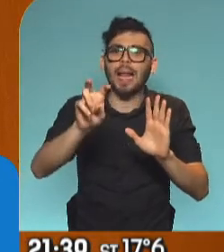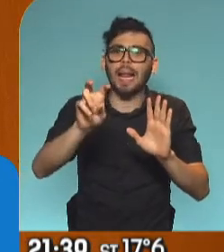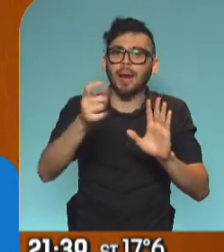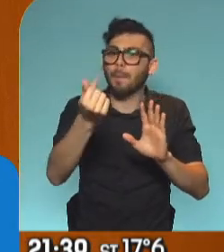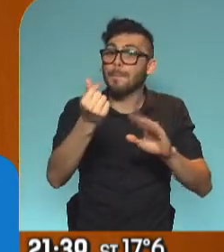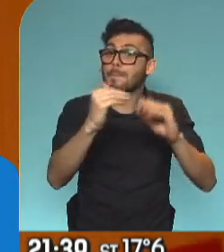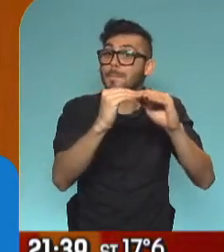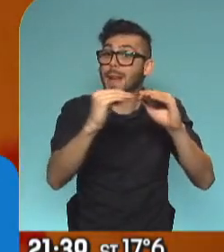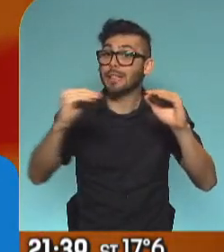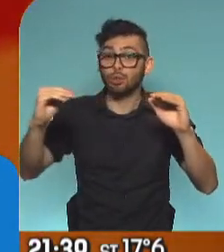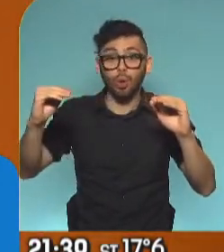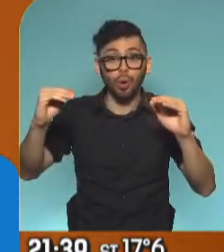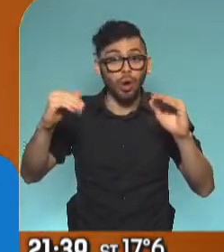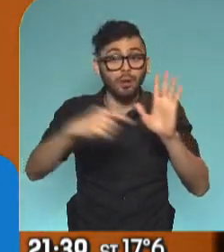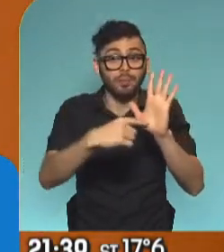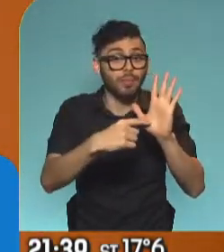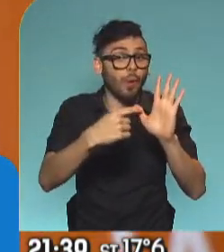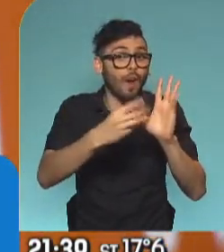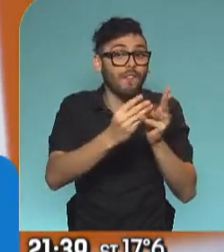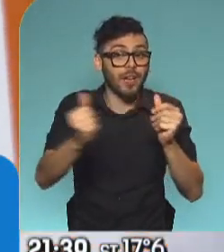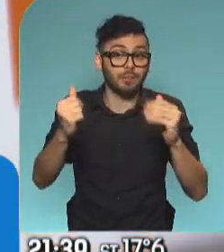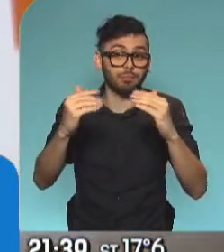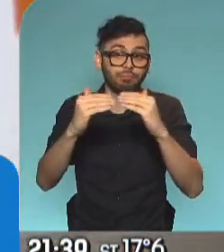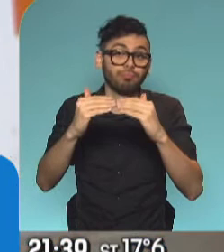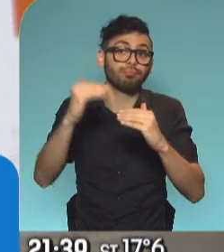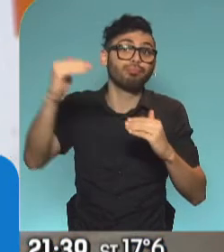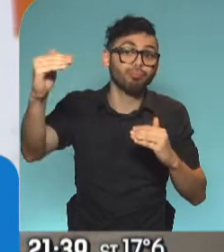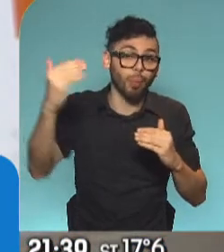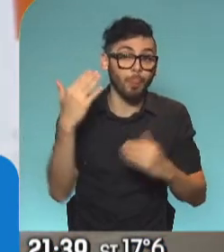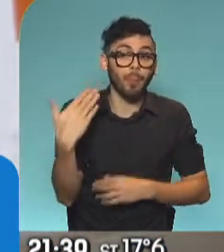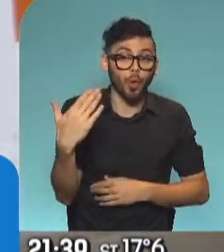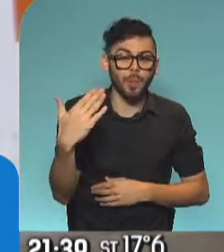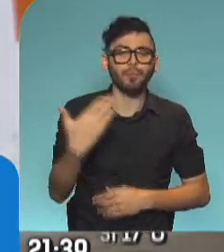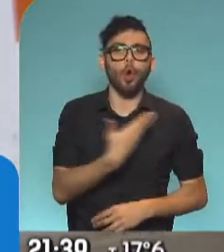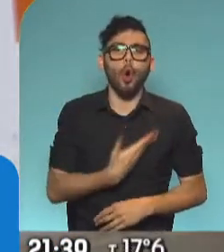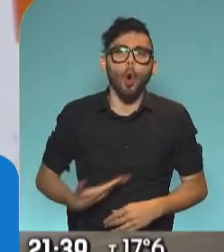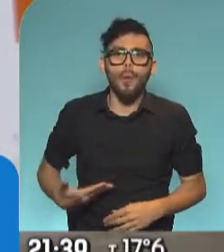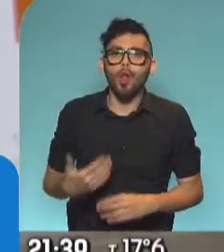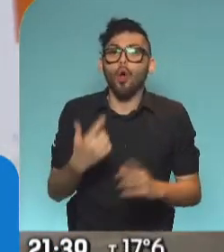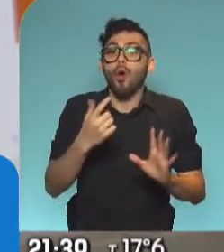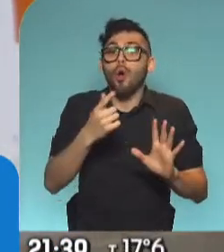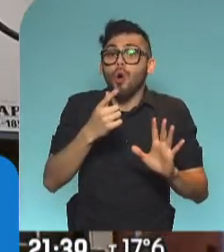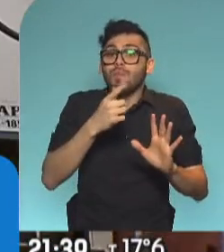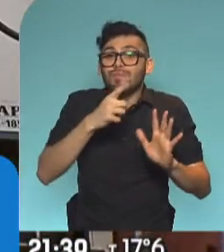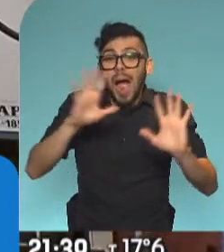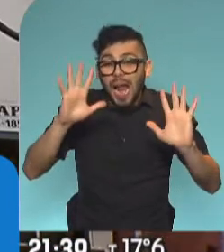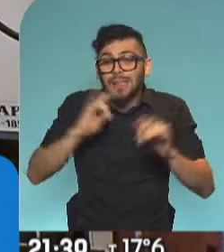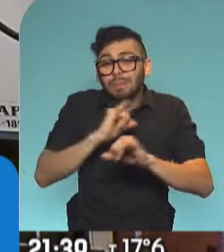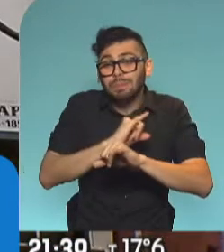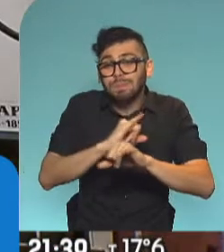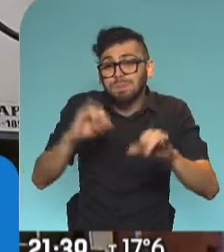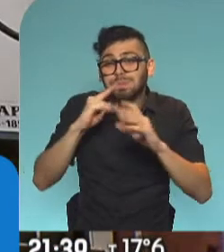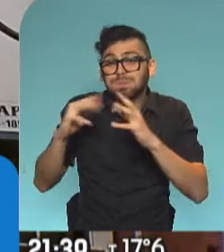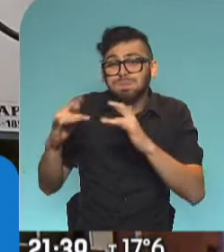poco la última información por parte del gobierno por fuentes del gobierno nov es que se podría llegar a prorrogar este